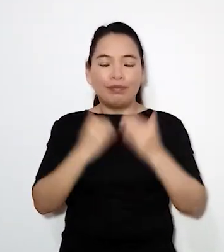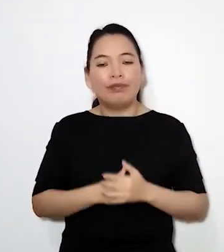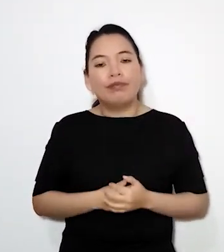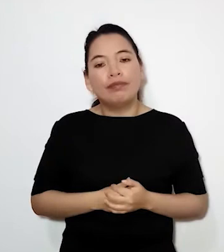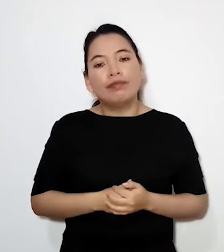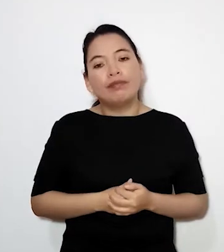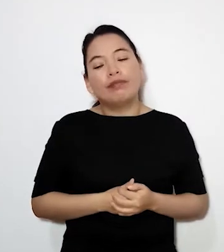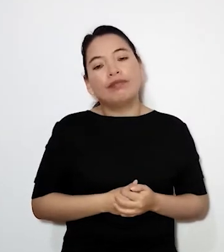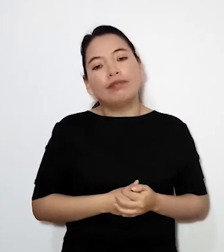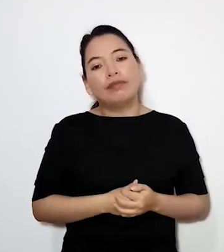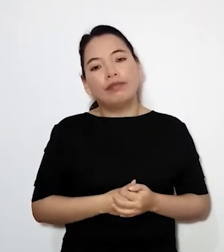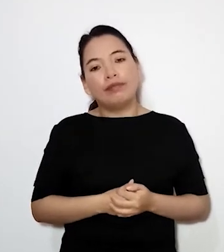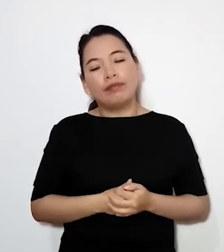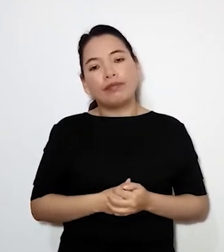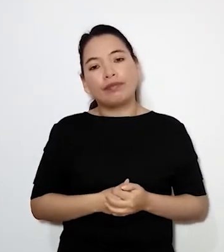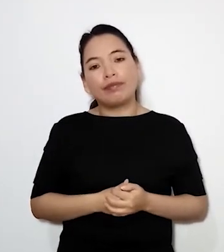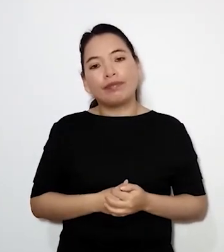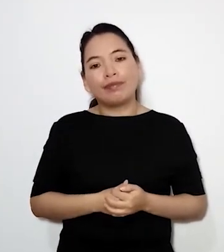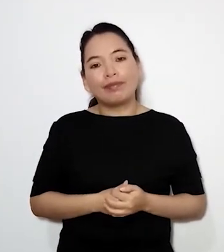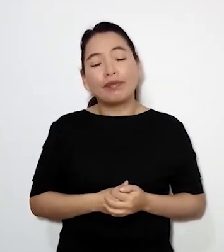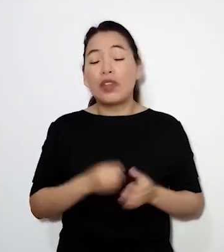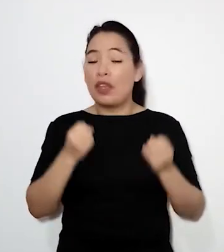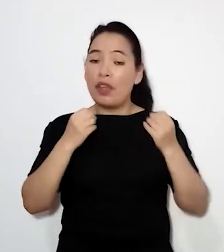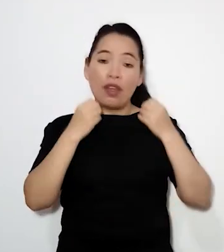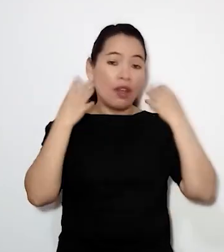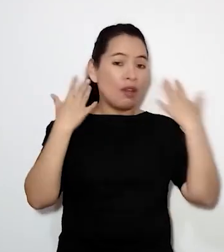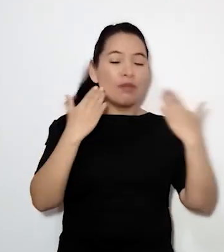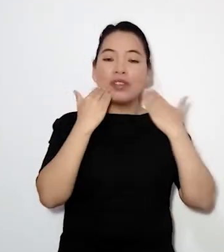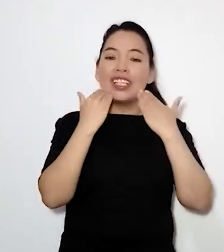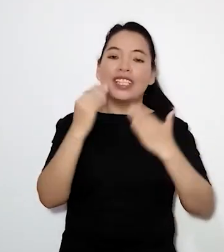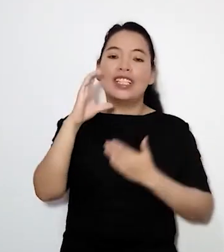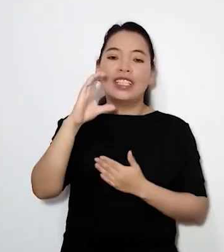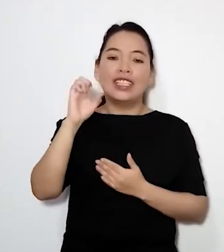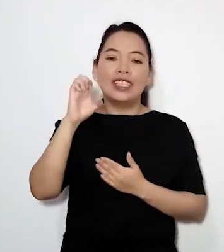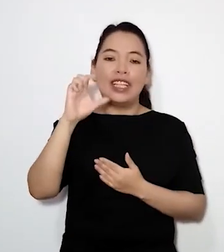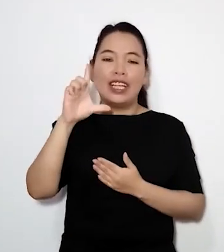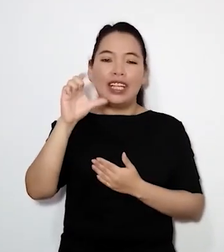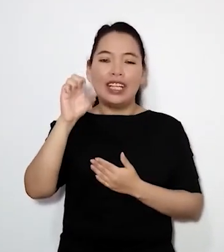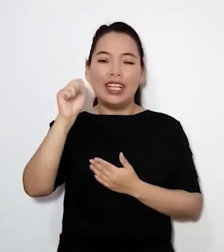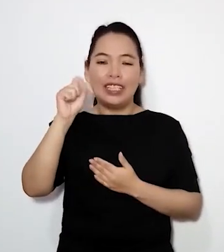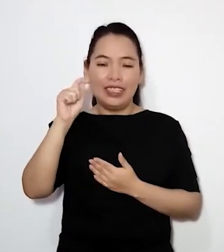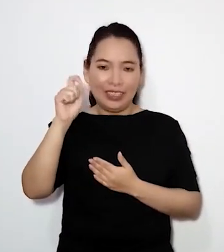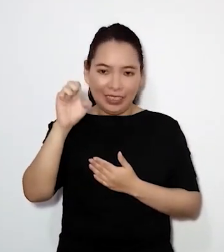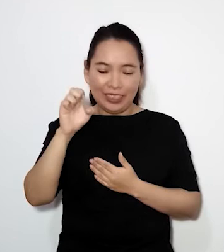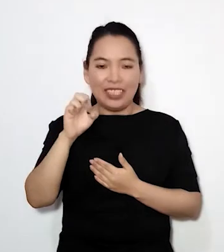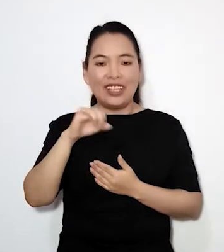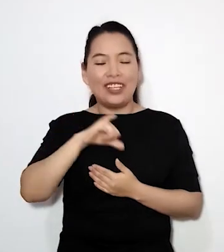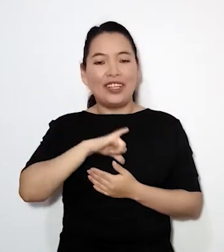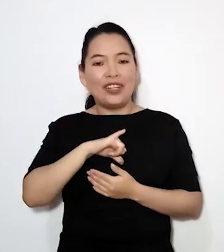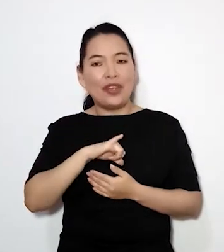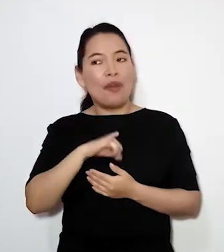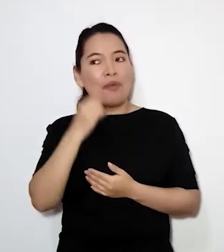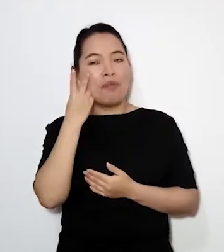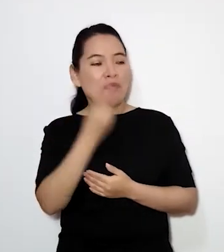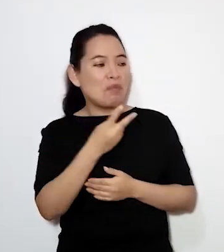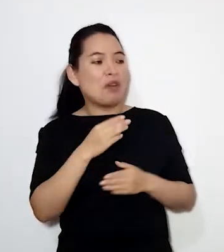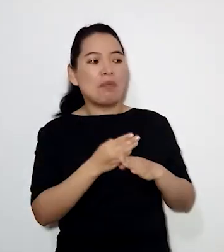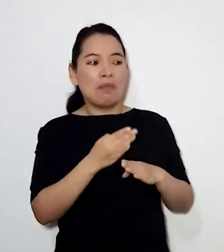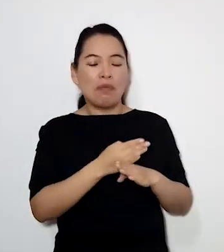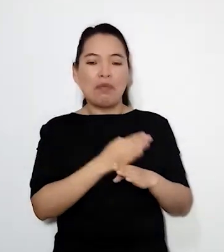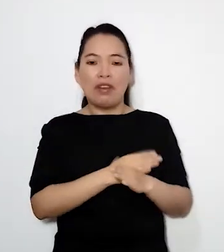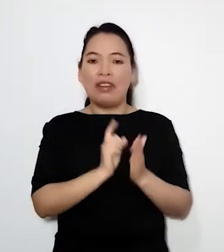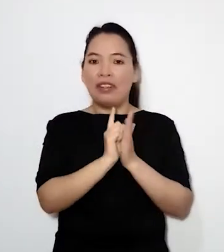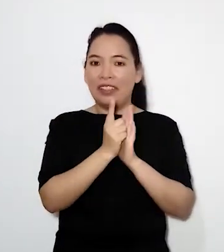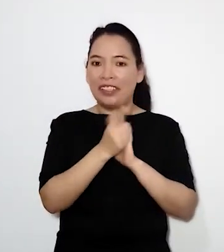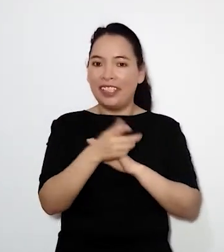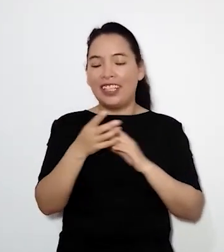Muchas gracias, Celeste. Creo que conforme pasan los minutos, esto se pone mejor y mejor.